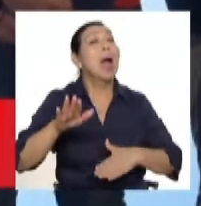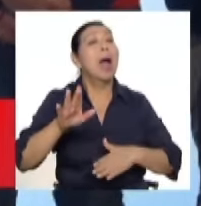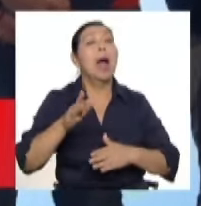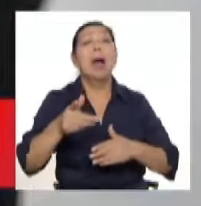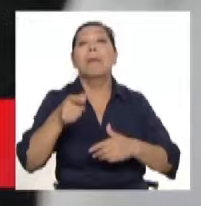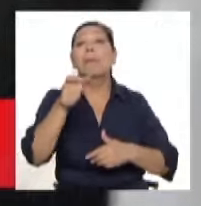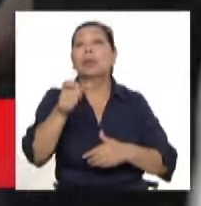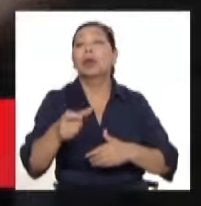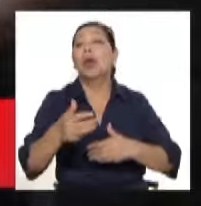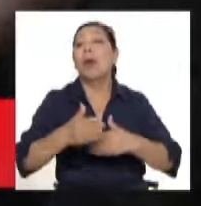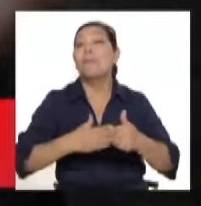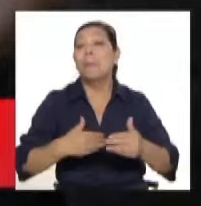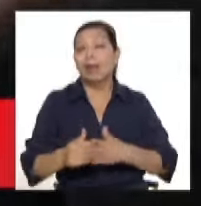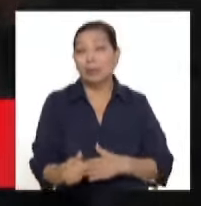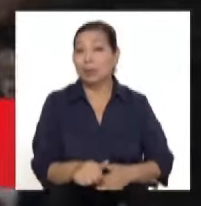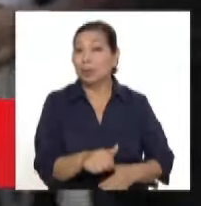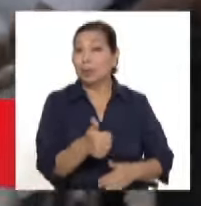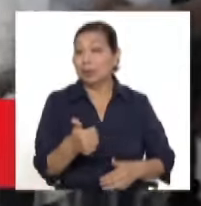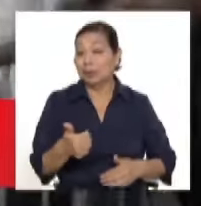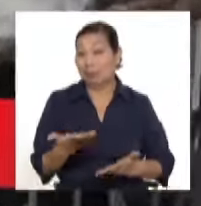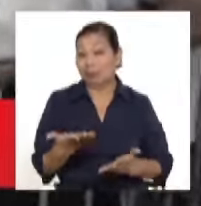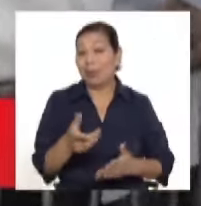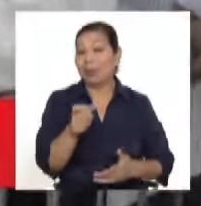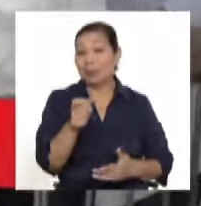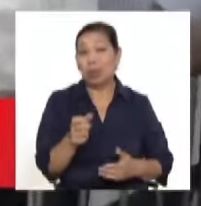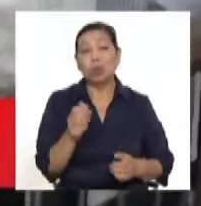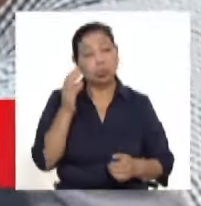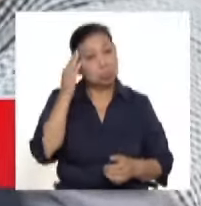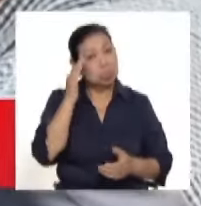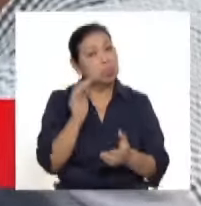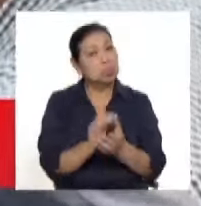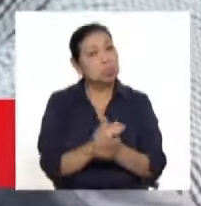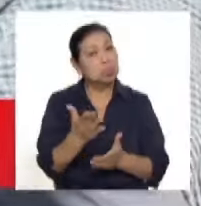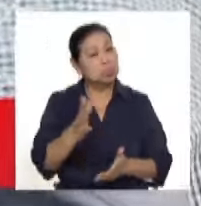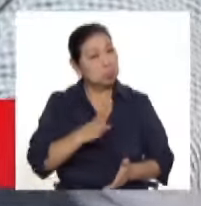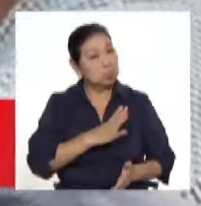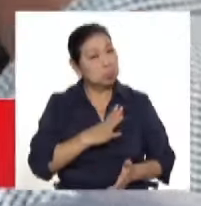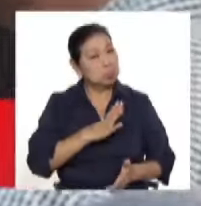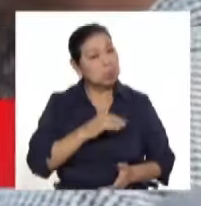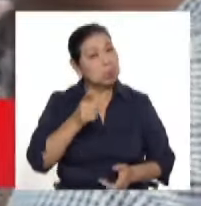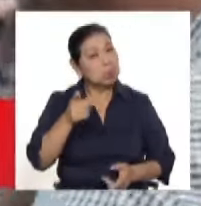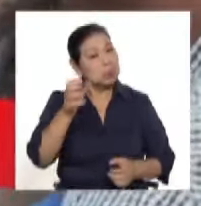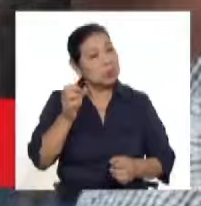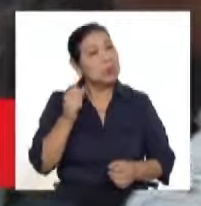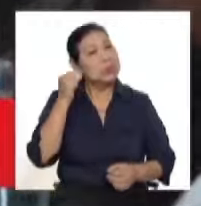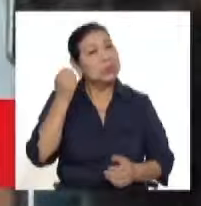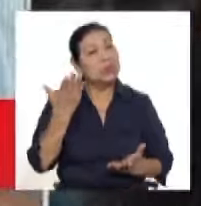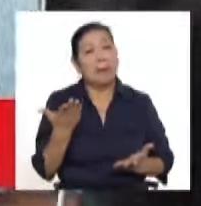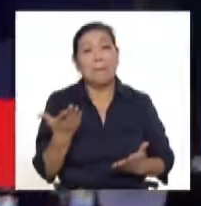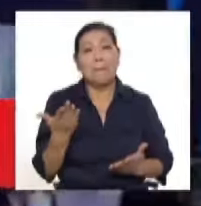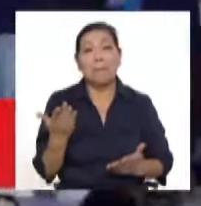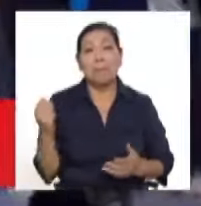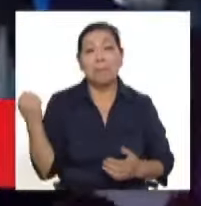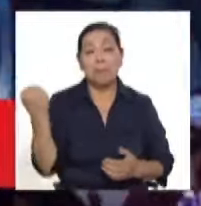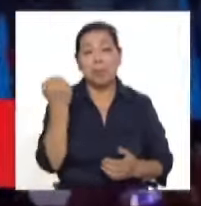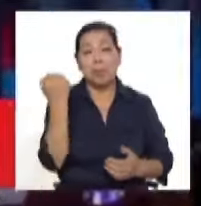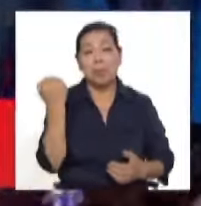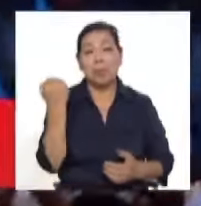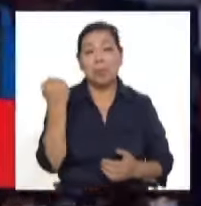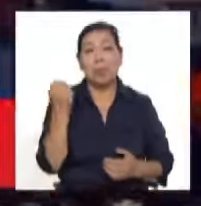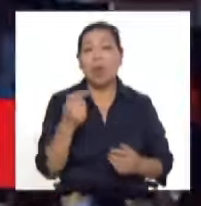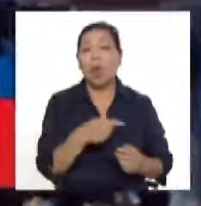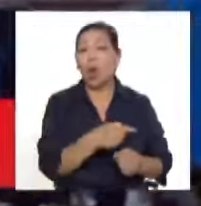los panameños. El resto de los candidatos reconoció la victoria de Mulino y quien lidera la primera fuerza política